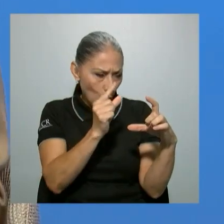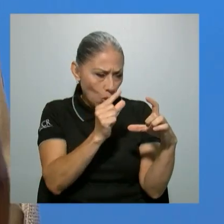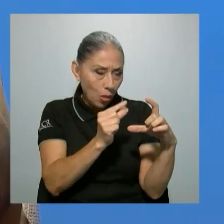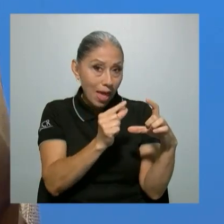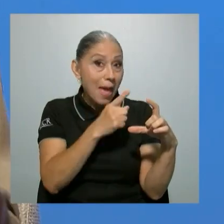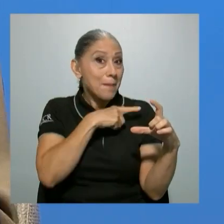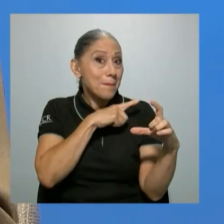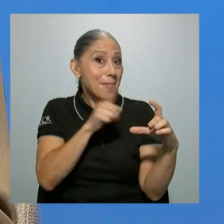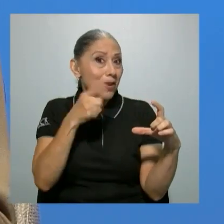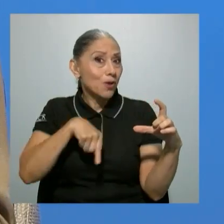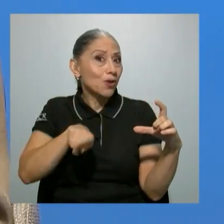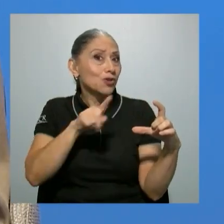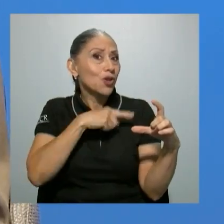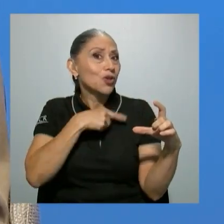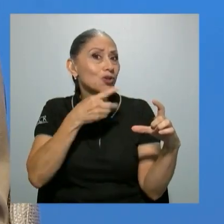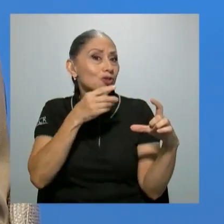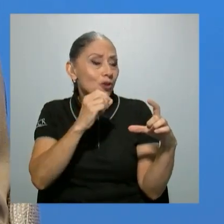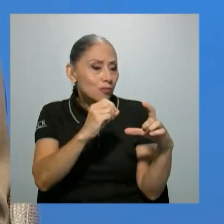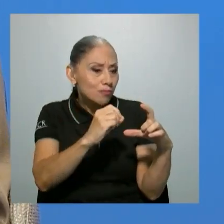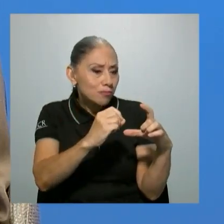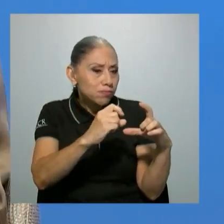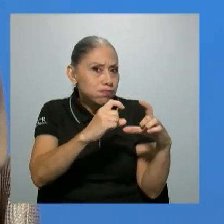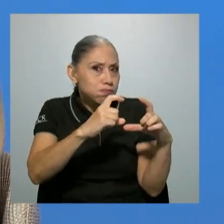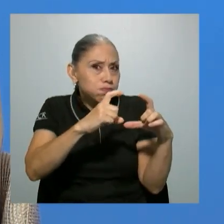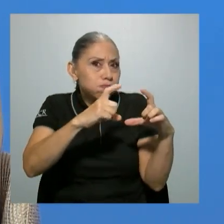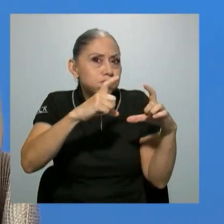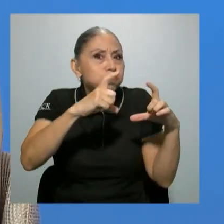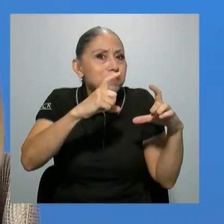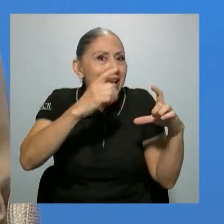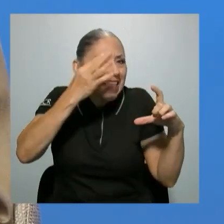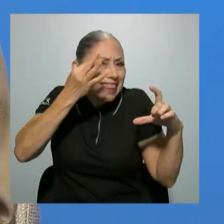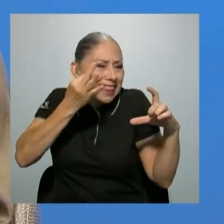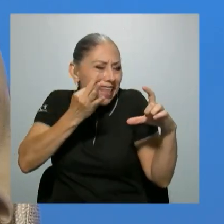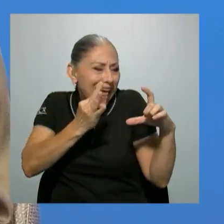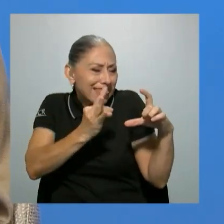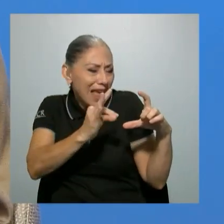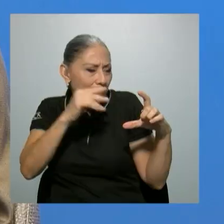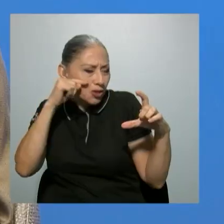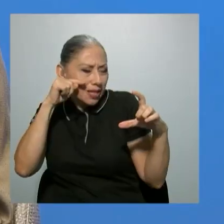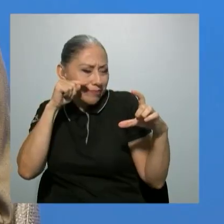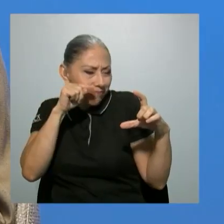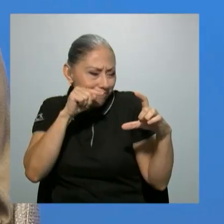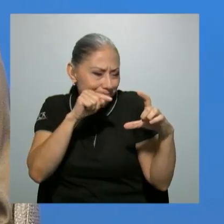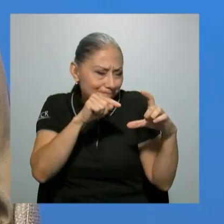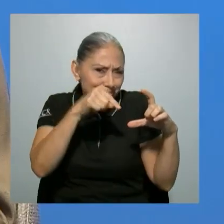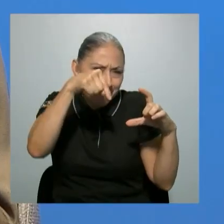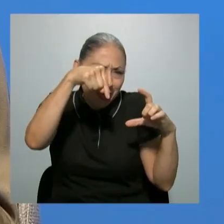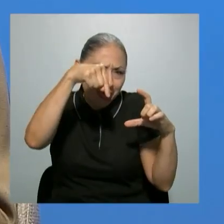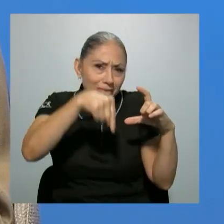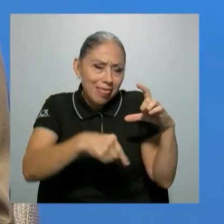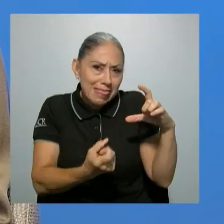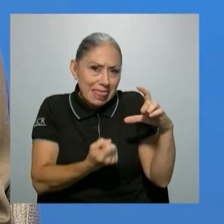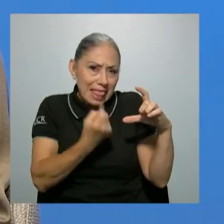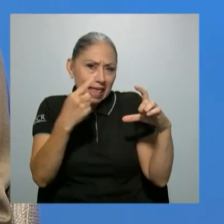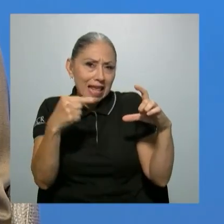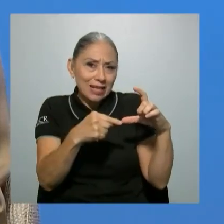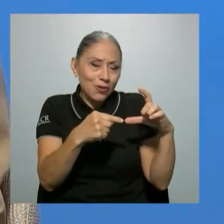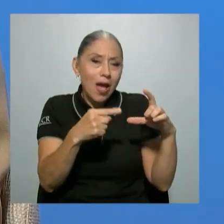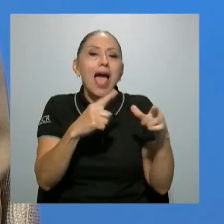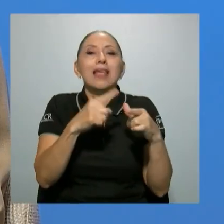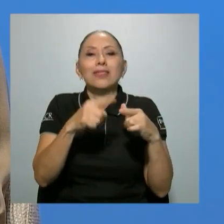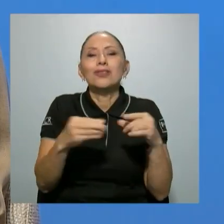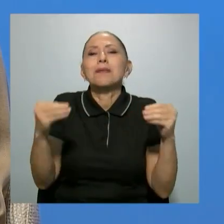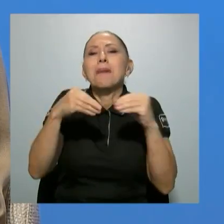qué historia hay detrás de esa imagen, nos damos cuenta que ese repunte